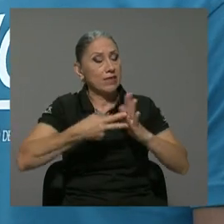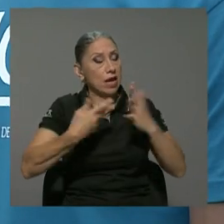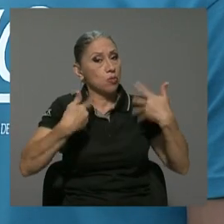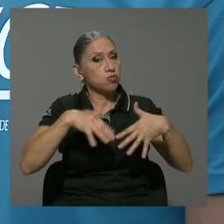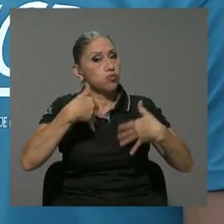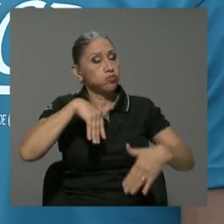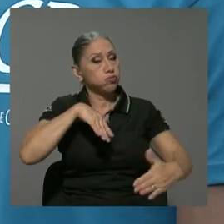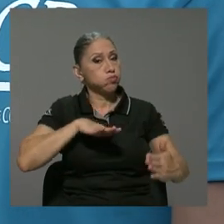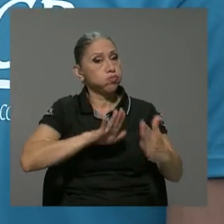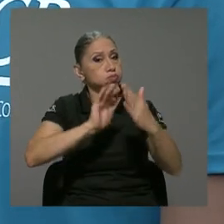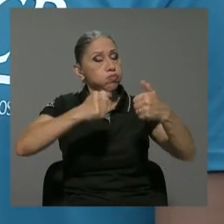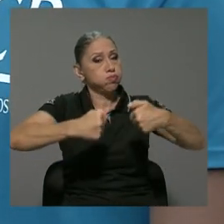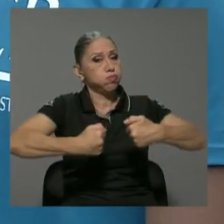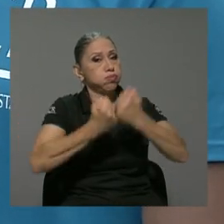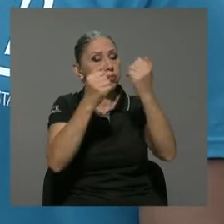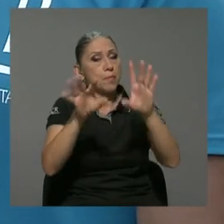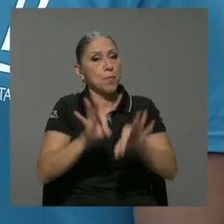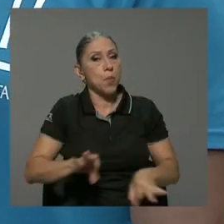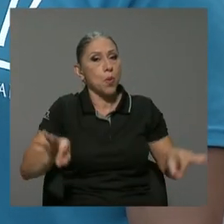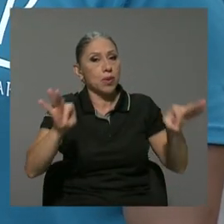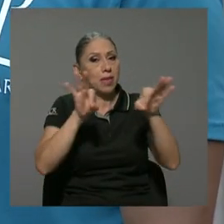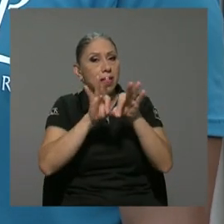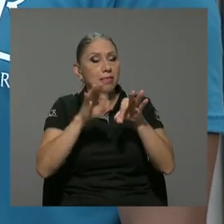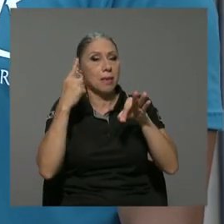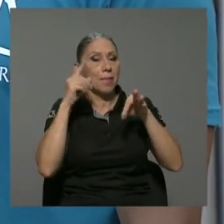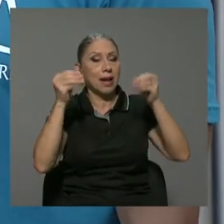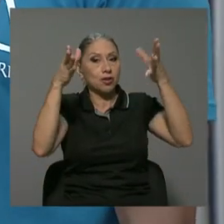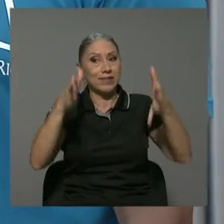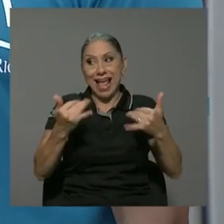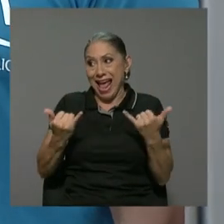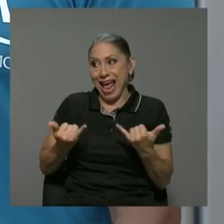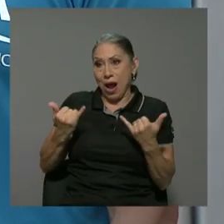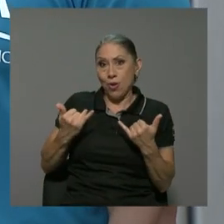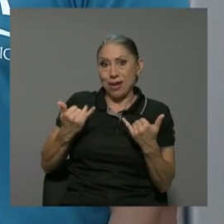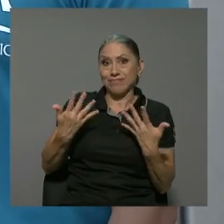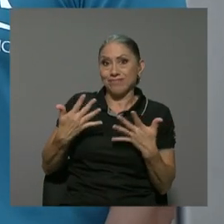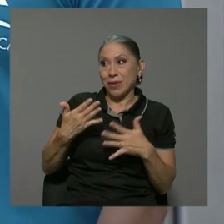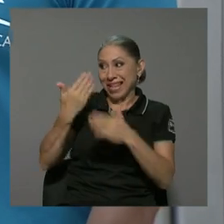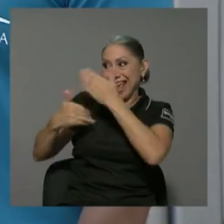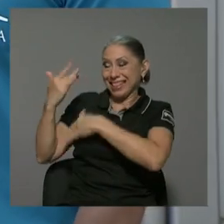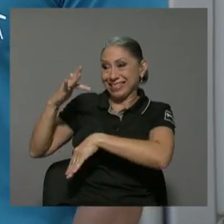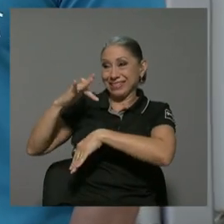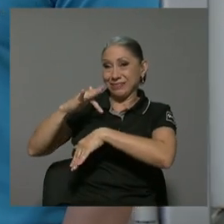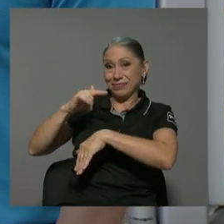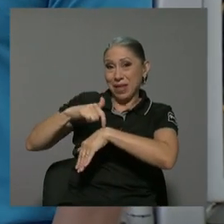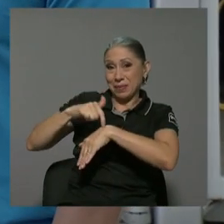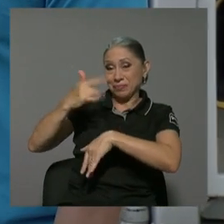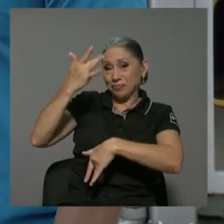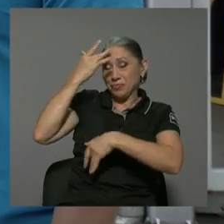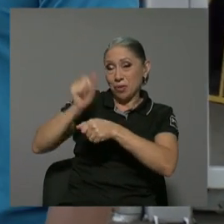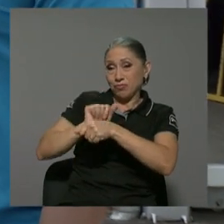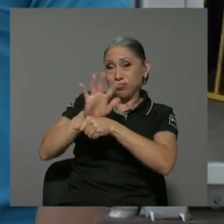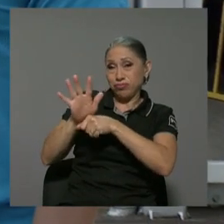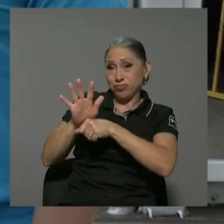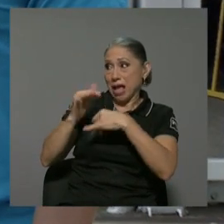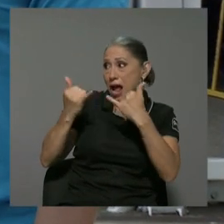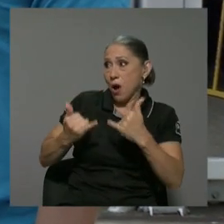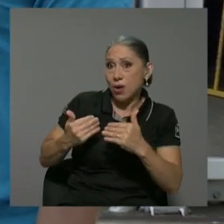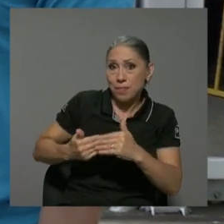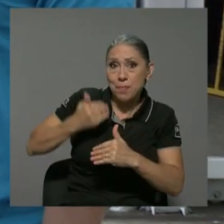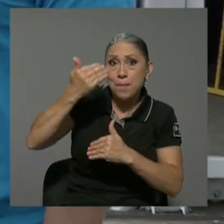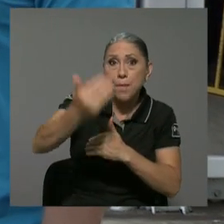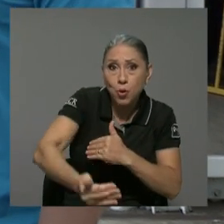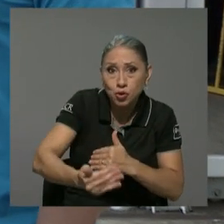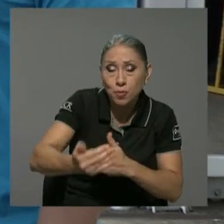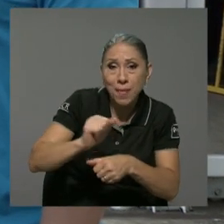las personas docentes en este contexto post-pandemia. Realmente nos hemos encontrado que efectivamente, tal y como lo ha señalado